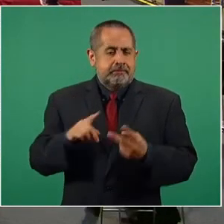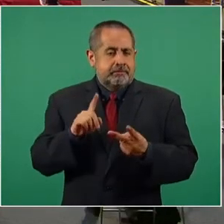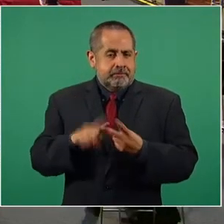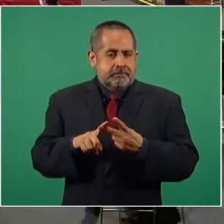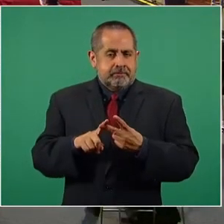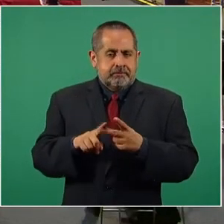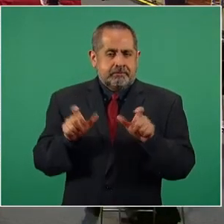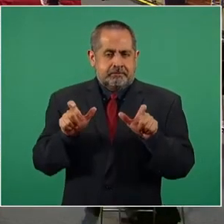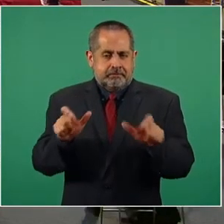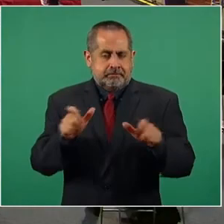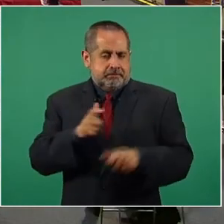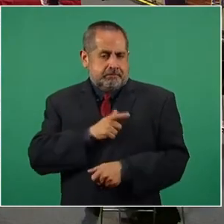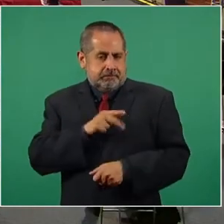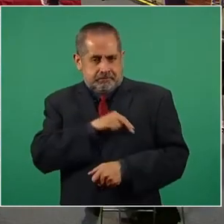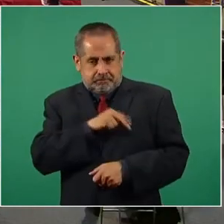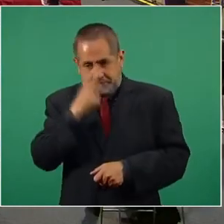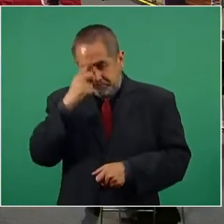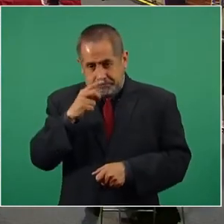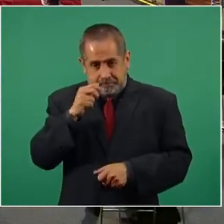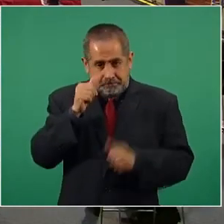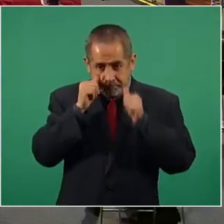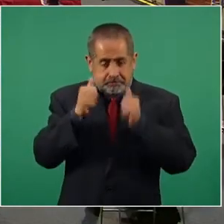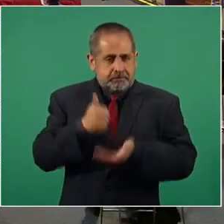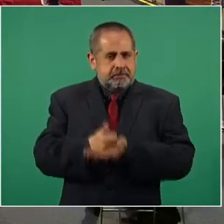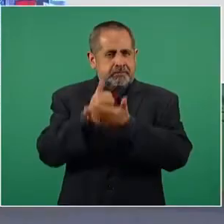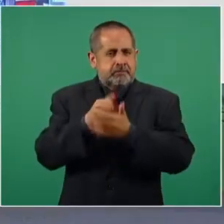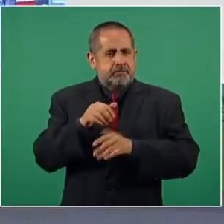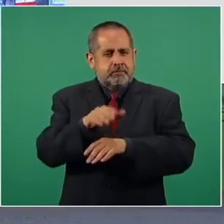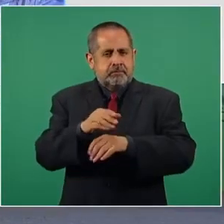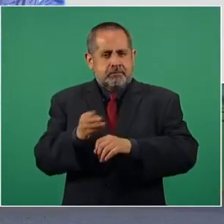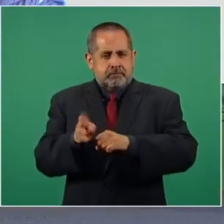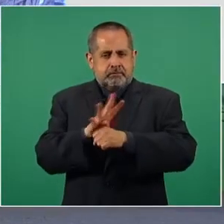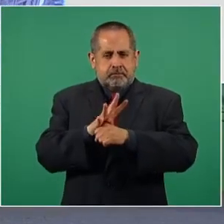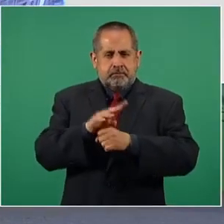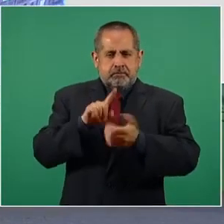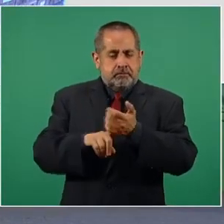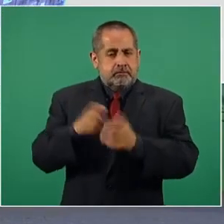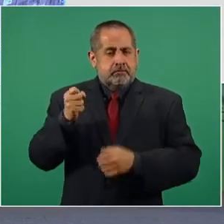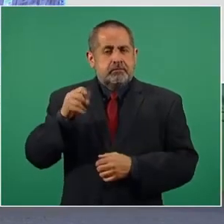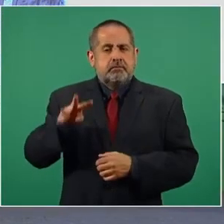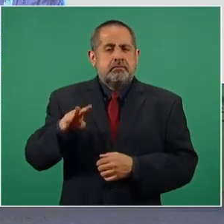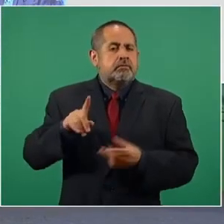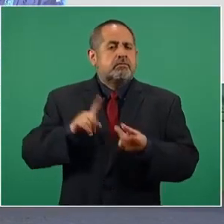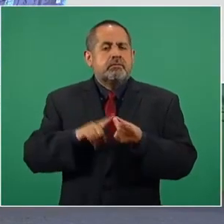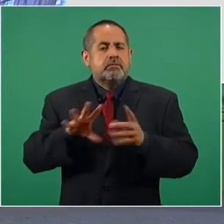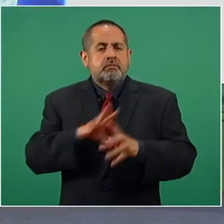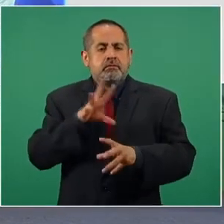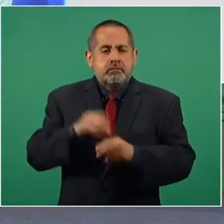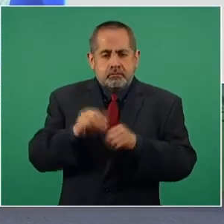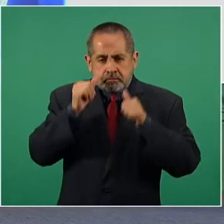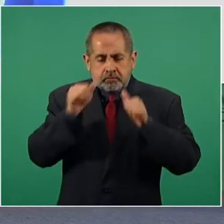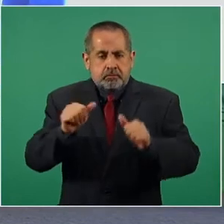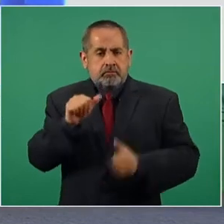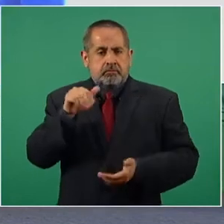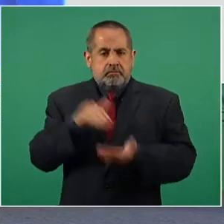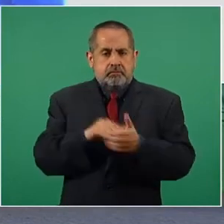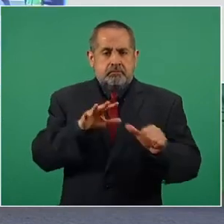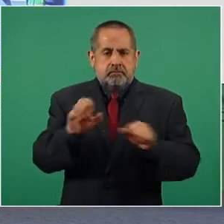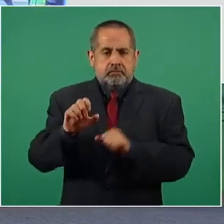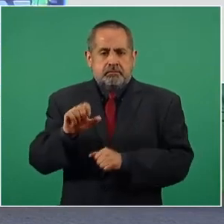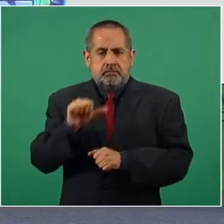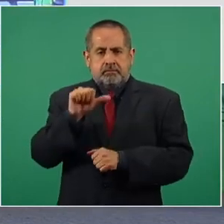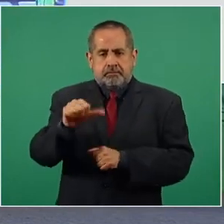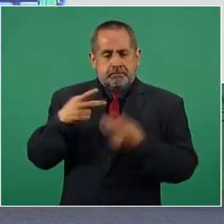Guardia Nacional para la atención de la emergencia sanitaria del COVID-19, se han atendido a